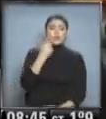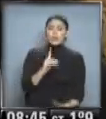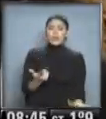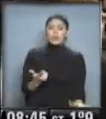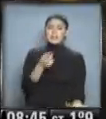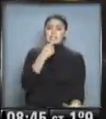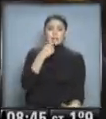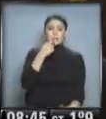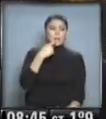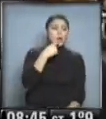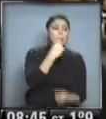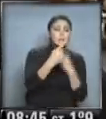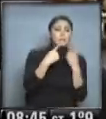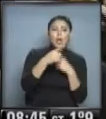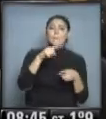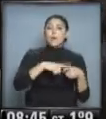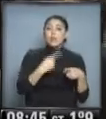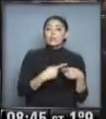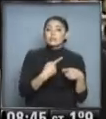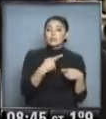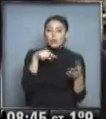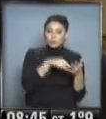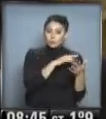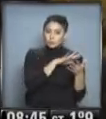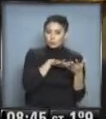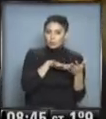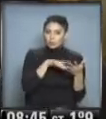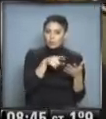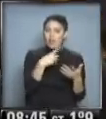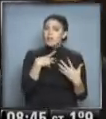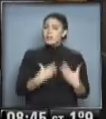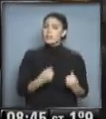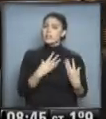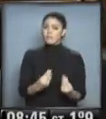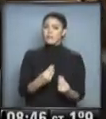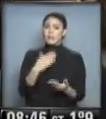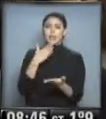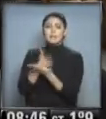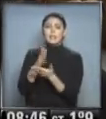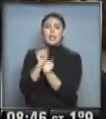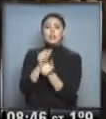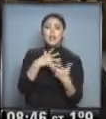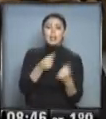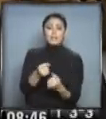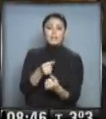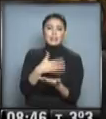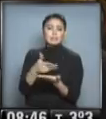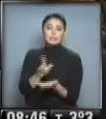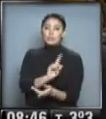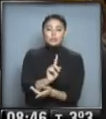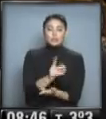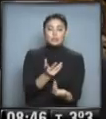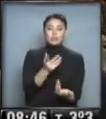encontrar, si le haces un reportaje a algún funcionario del gobierno de la ciudad, que defienda que se saque historia, por ejemplo. Ahora bien,